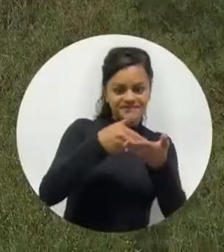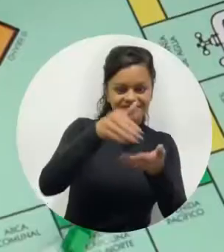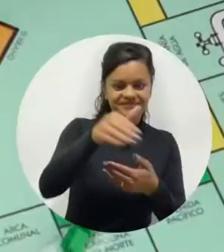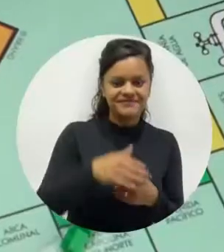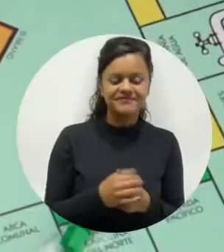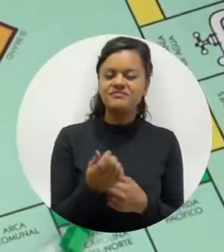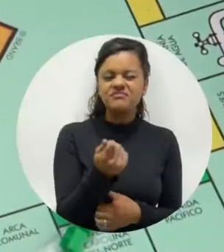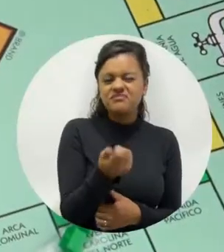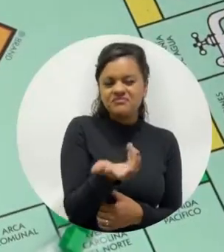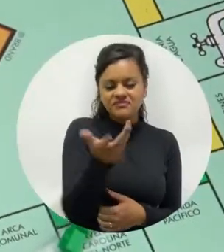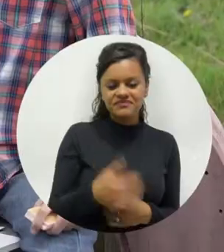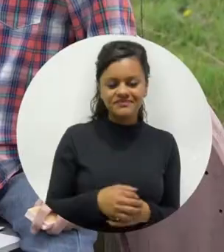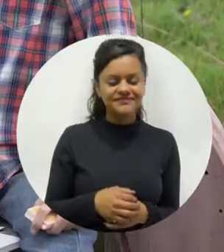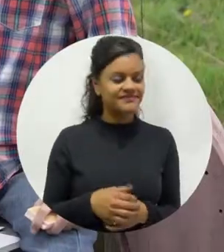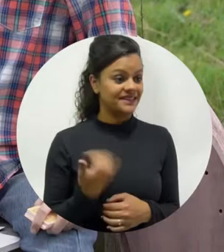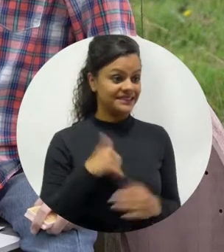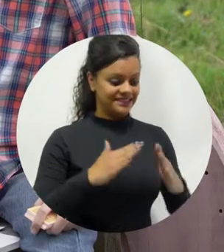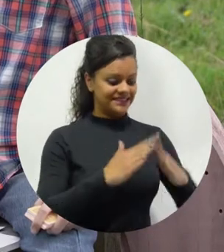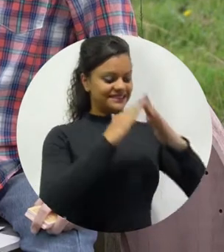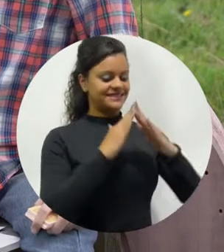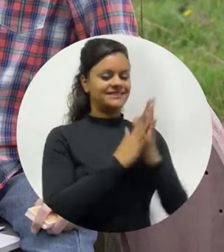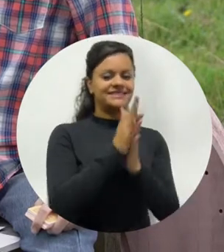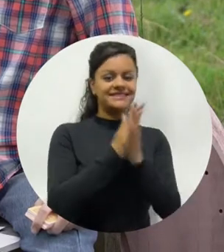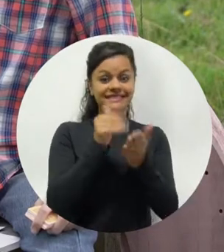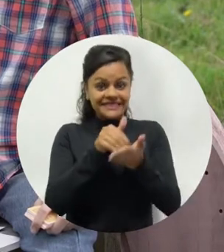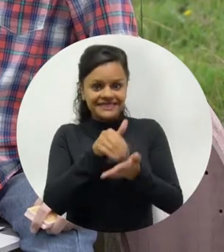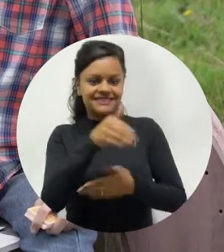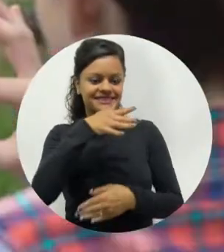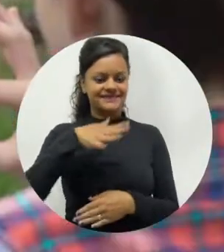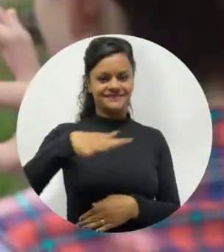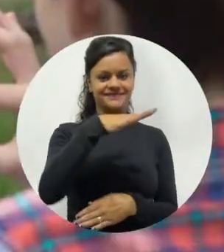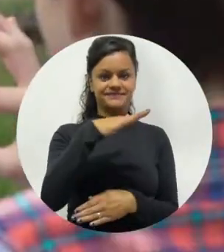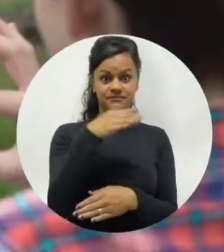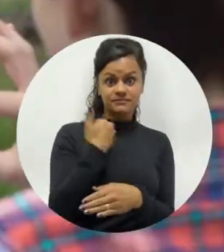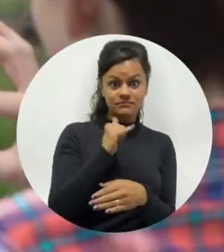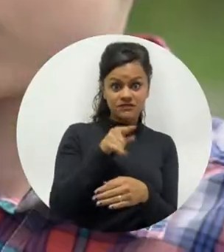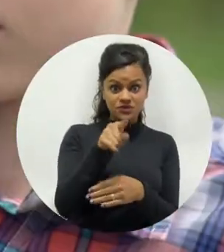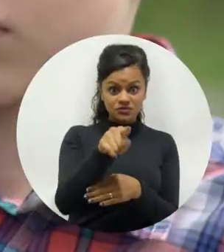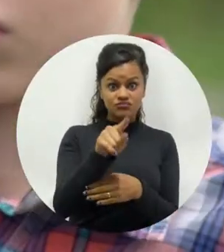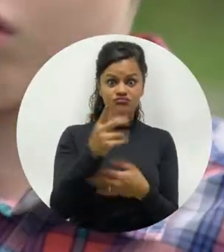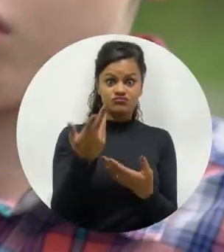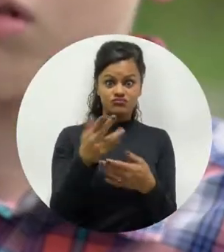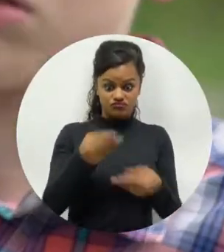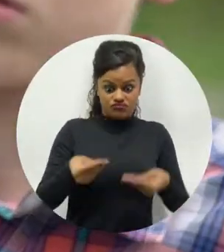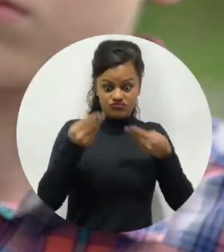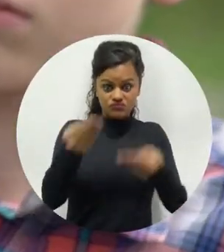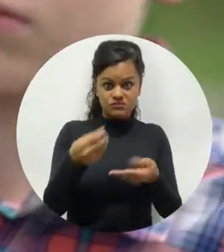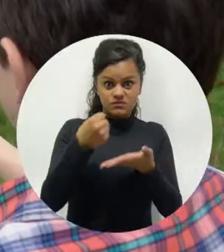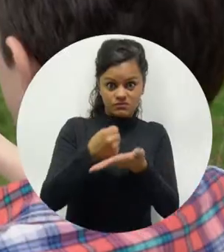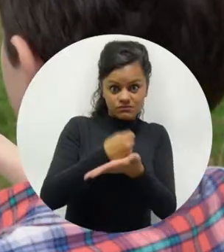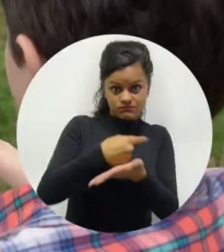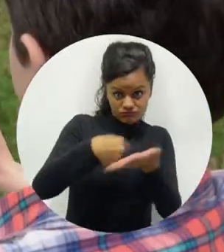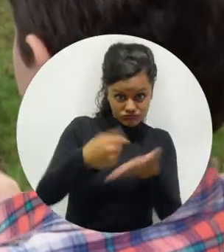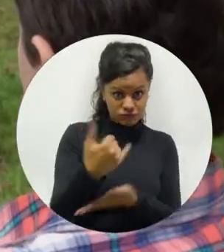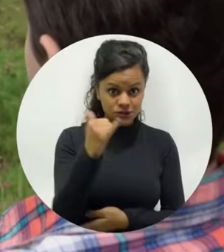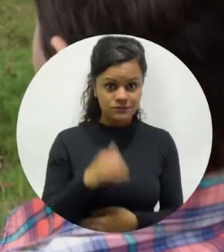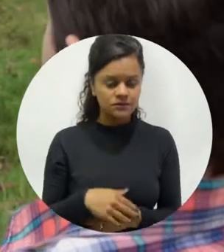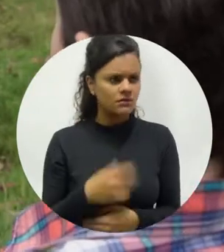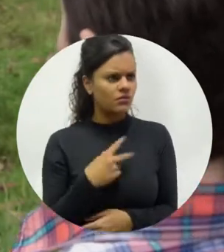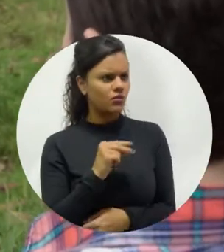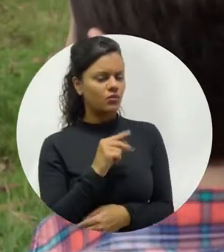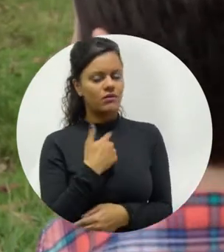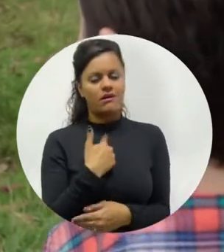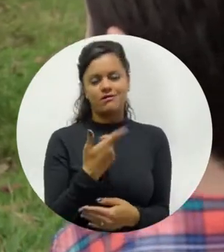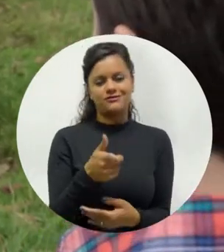Te la compro. ¿Cuánto cuesta? Ya tengo mi casa y voy a comprar un lote. ¿Y ya lo registraste? No. Entonces no